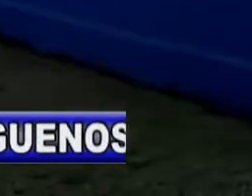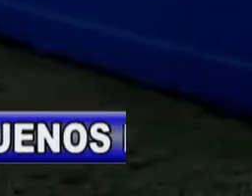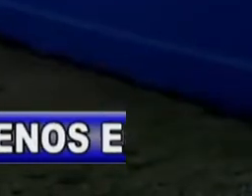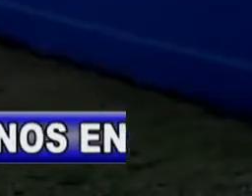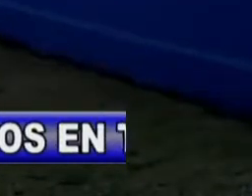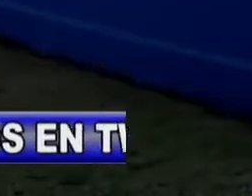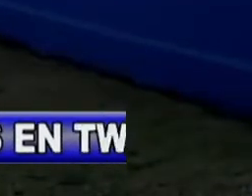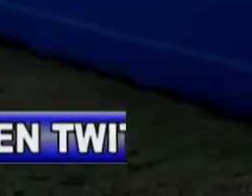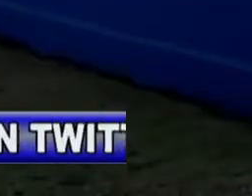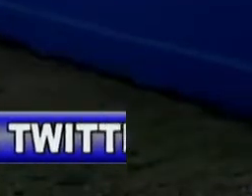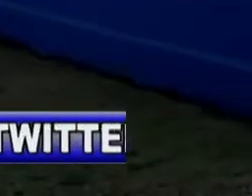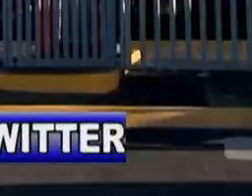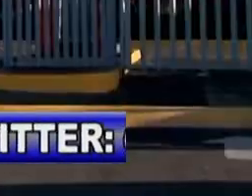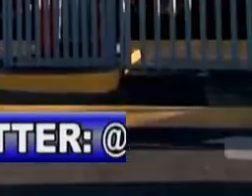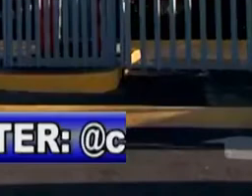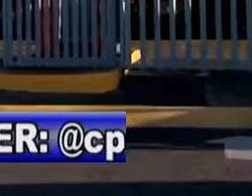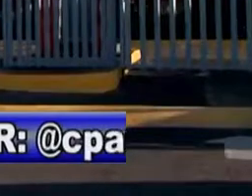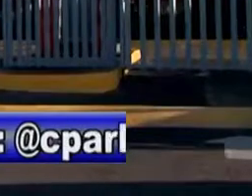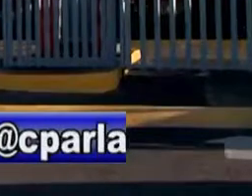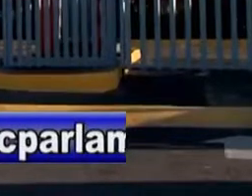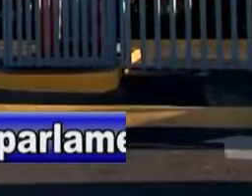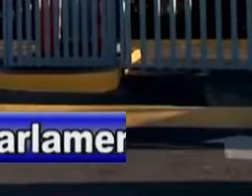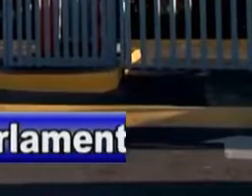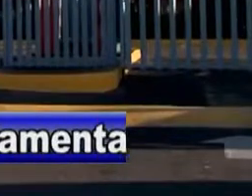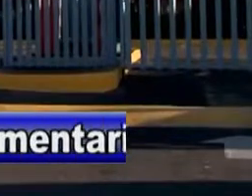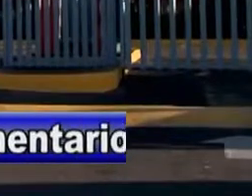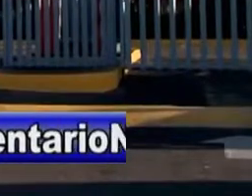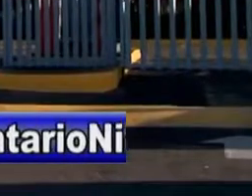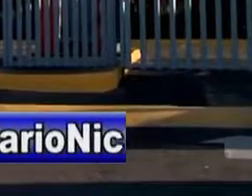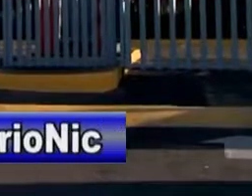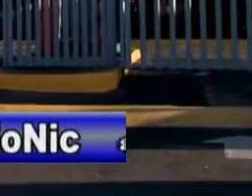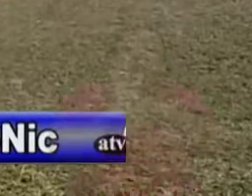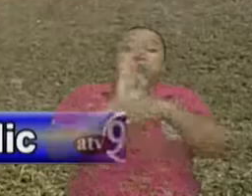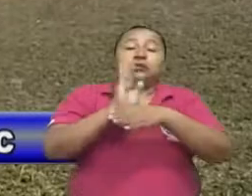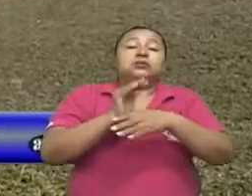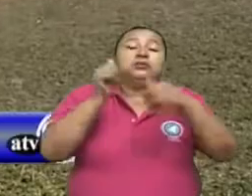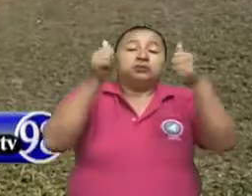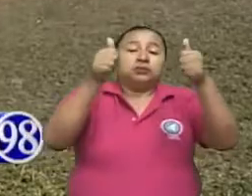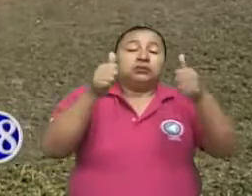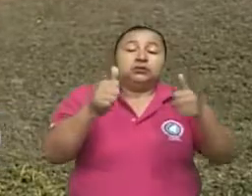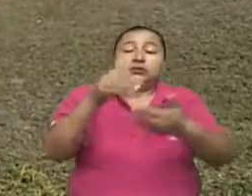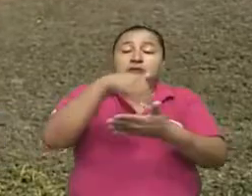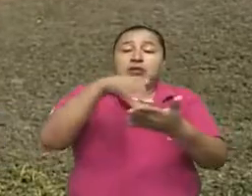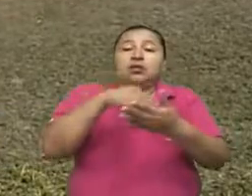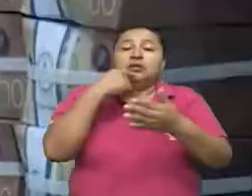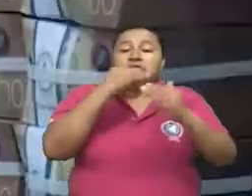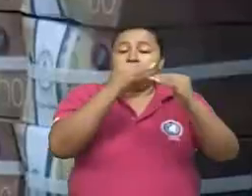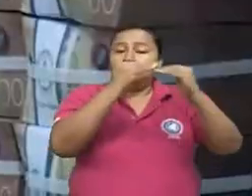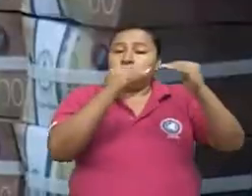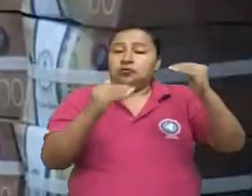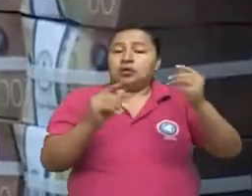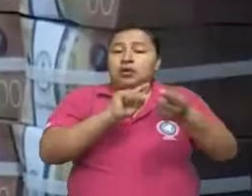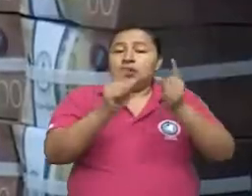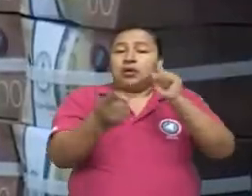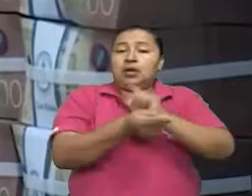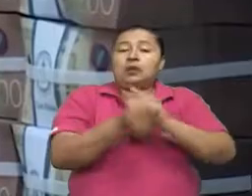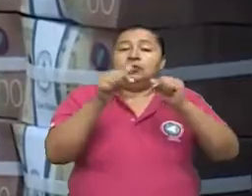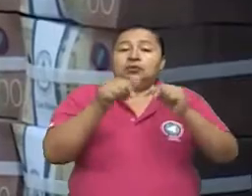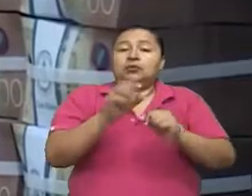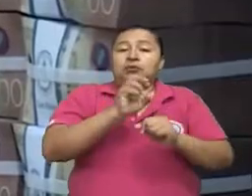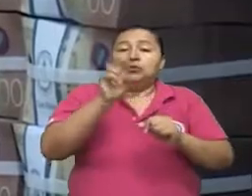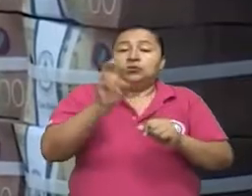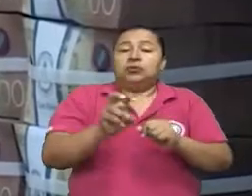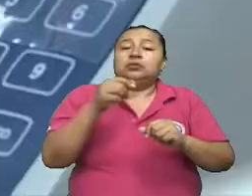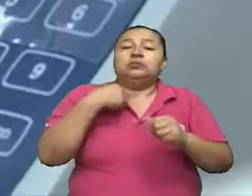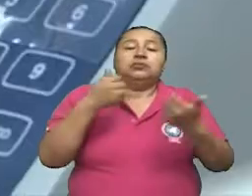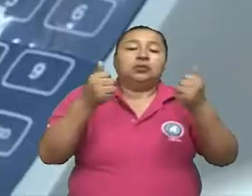Banco Central de Nicaragua, nota de prensa. El Banco Central de Nicaragua establece la tasa de deslizamiento del tipo de cambio del Córdoba con